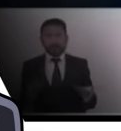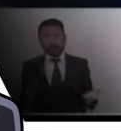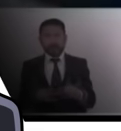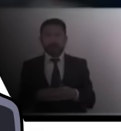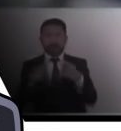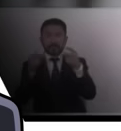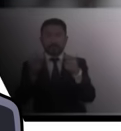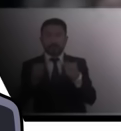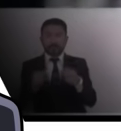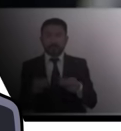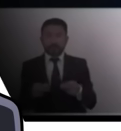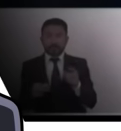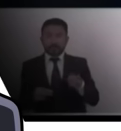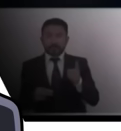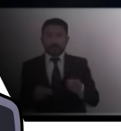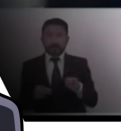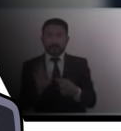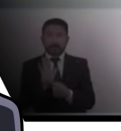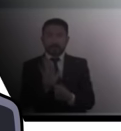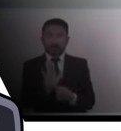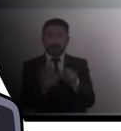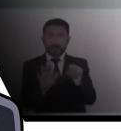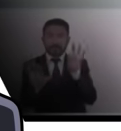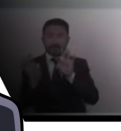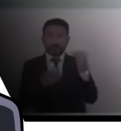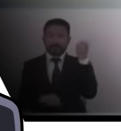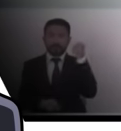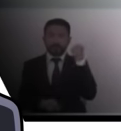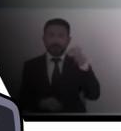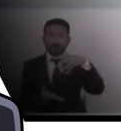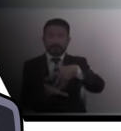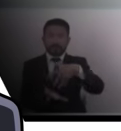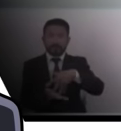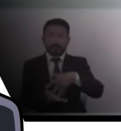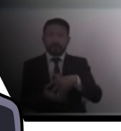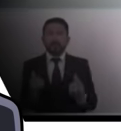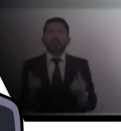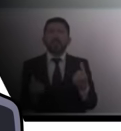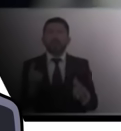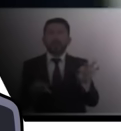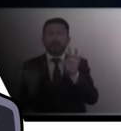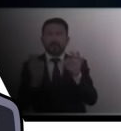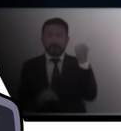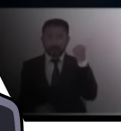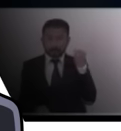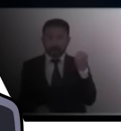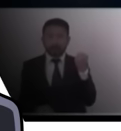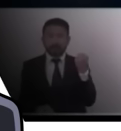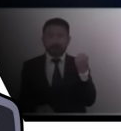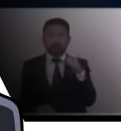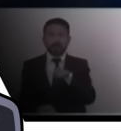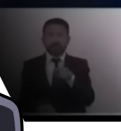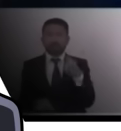el presupuesto debería reflejar esas prioridades del pueblo, pero ¿cuáles prioridades realmente